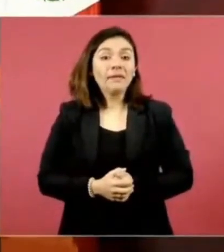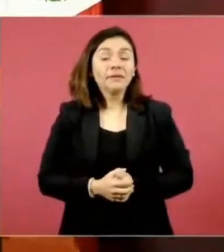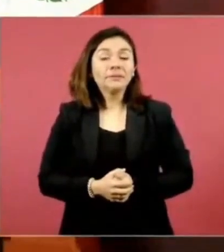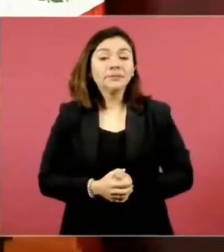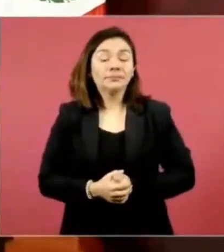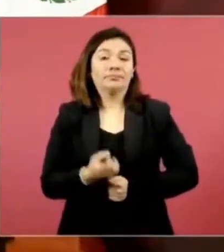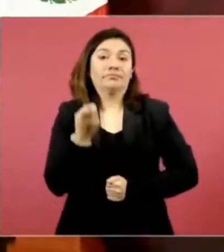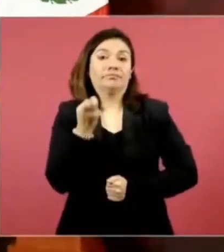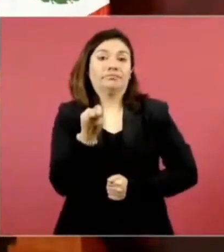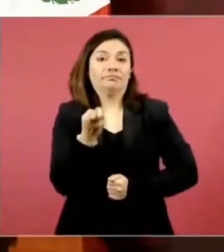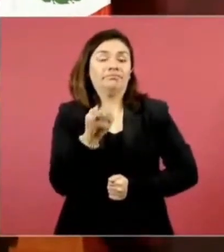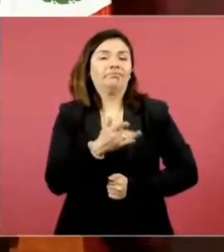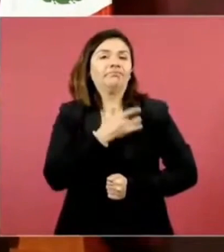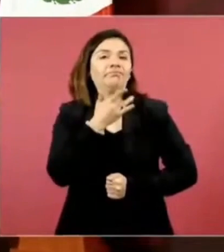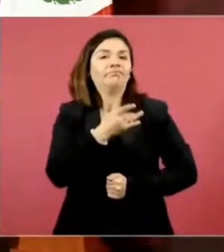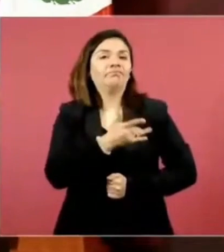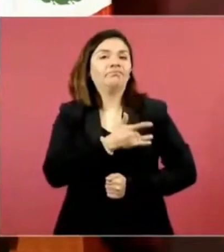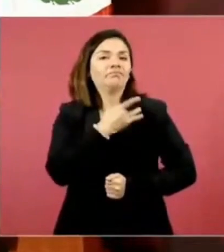afianza